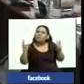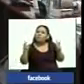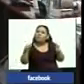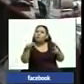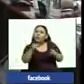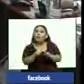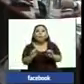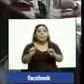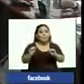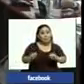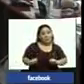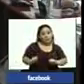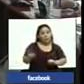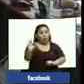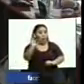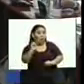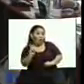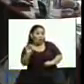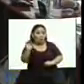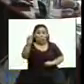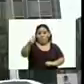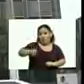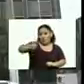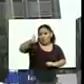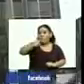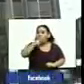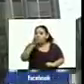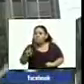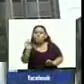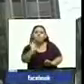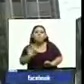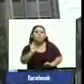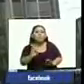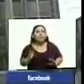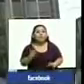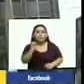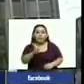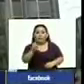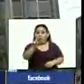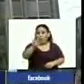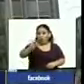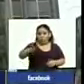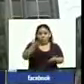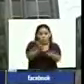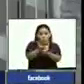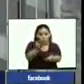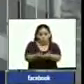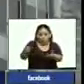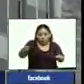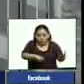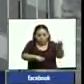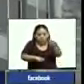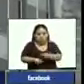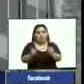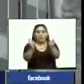rentabilidad o la mejor pensión para el trabajador. A la fecha se han presentado 14 propuestas que contemplan algunos cambios en el andamiaje